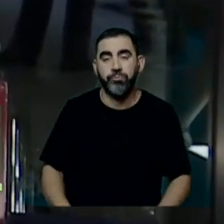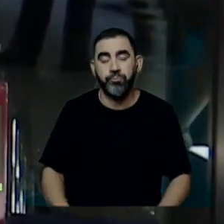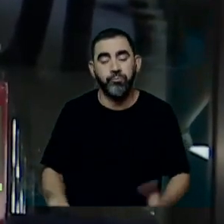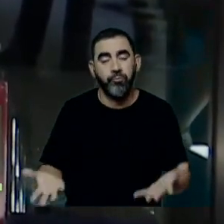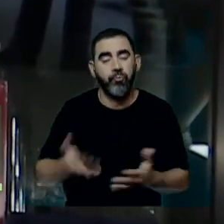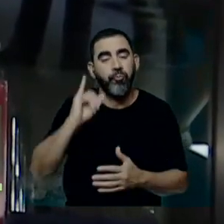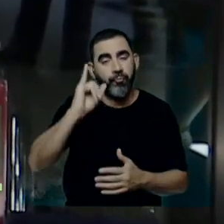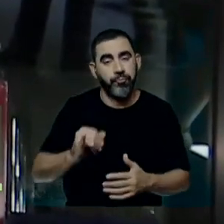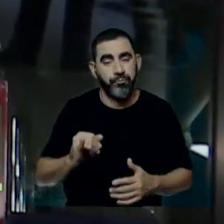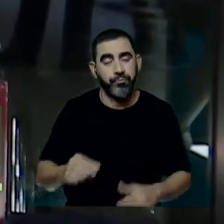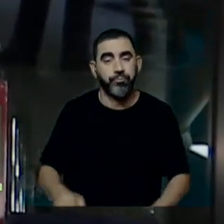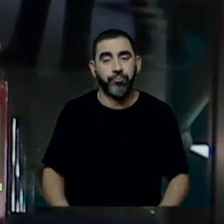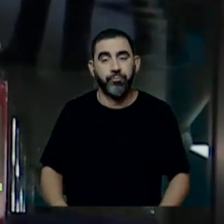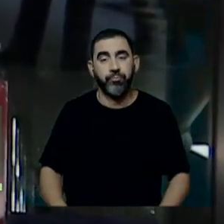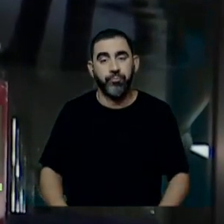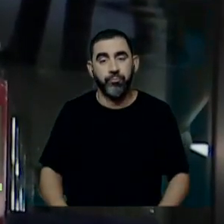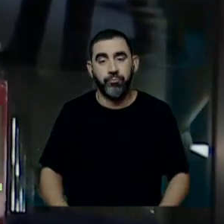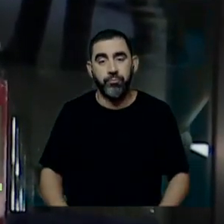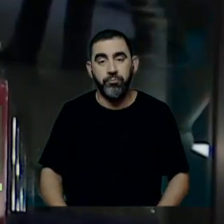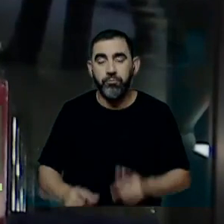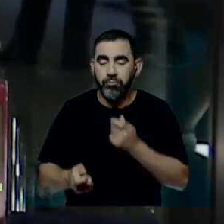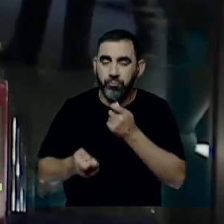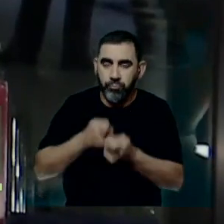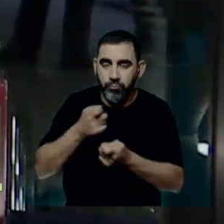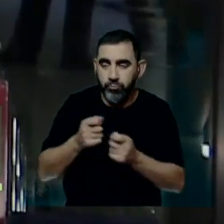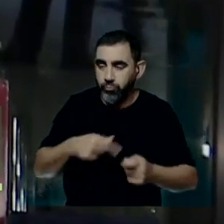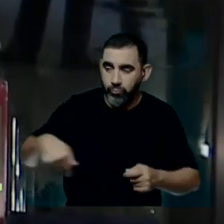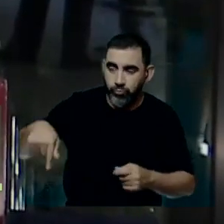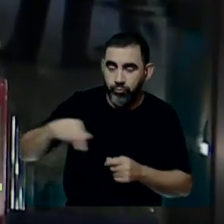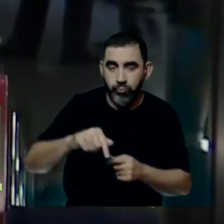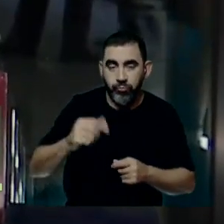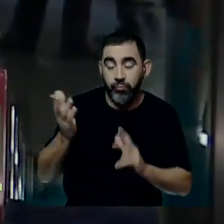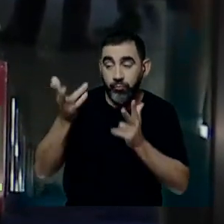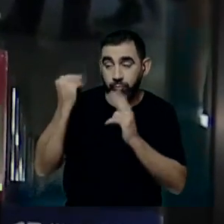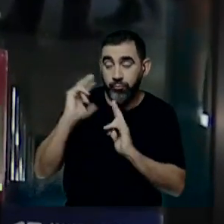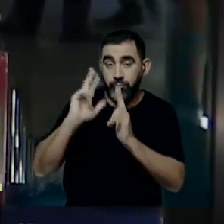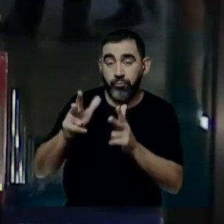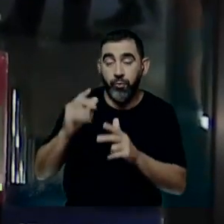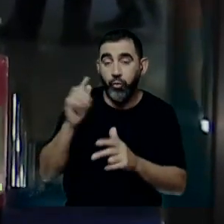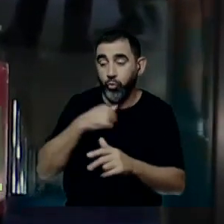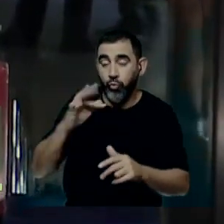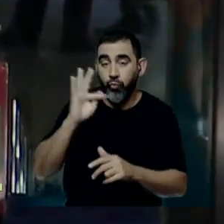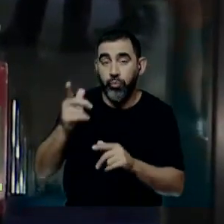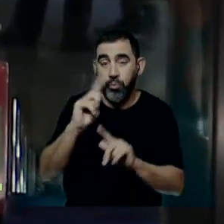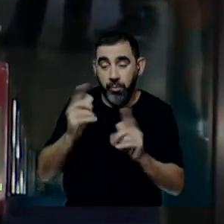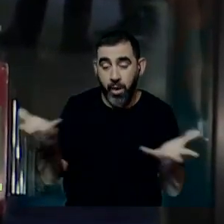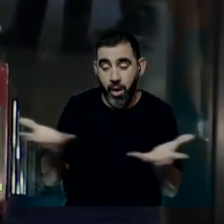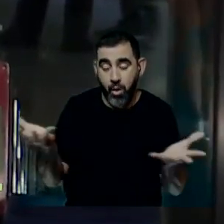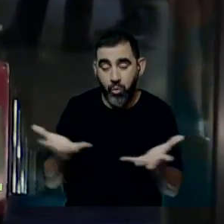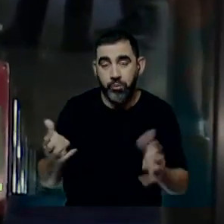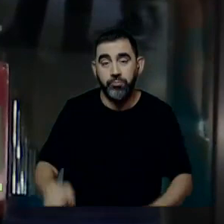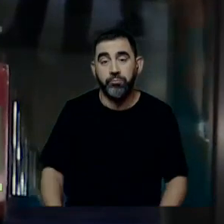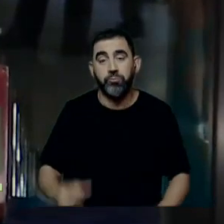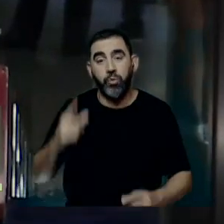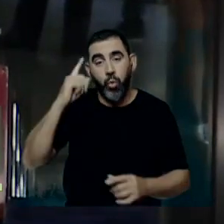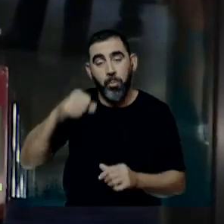sí. Es algo que se tiene que construir entre todos. Como decía hace un rato, nosotros somos el futuro, pero también somos el presente. Así que nuestra